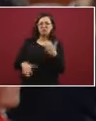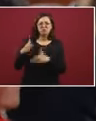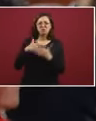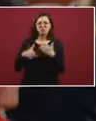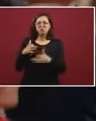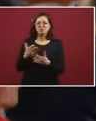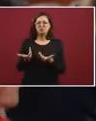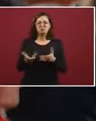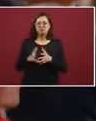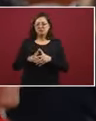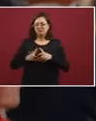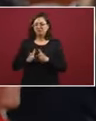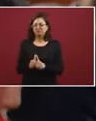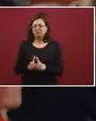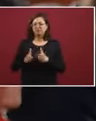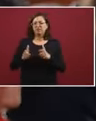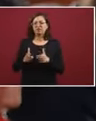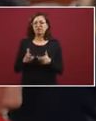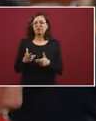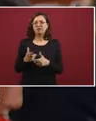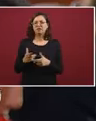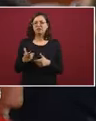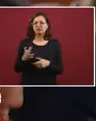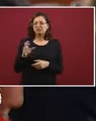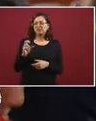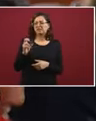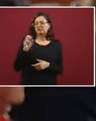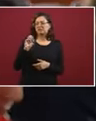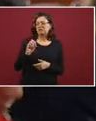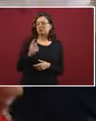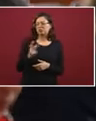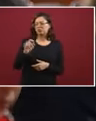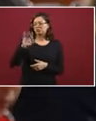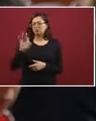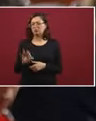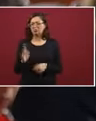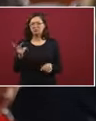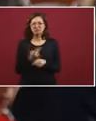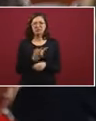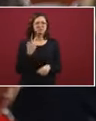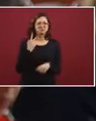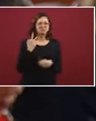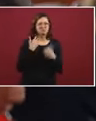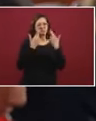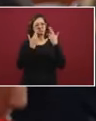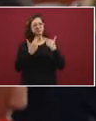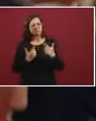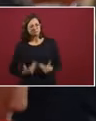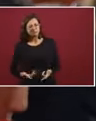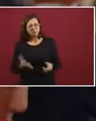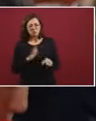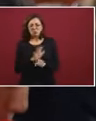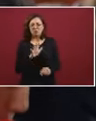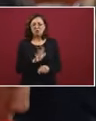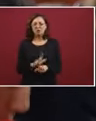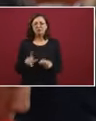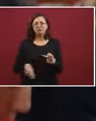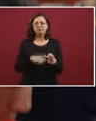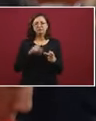el 0.2%? Mi pregunta es, ¿hay desencanto político? Y mi segunda pregunta